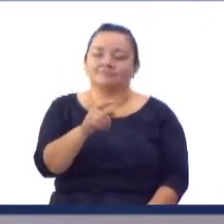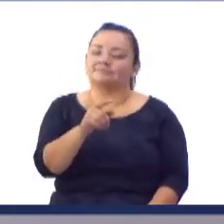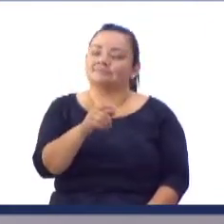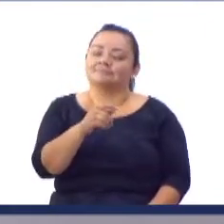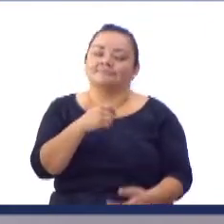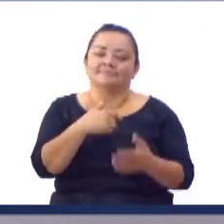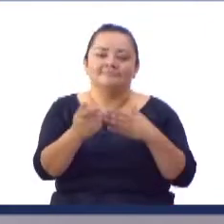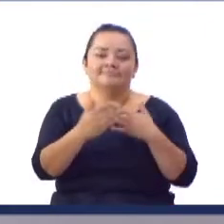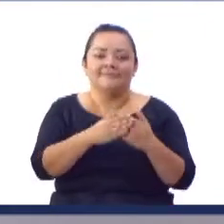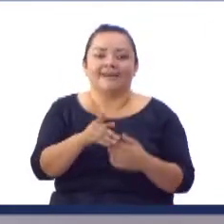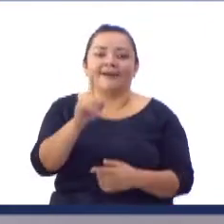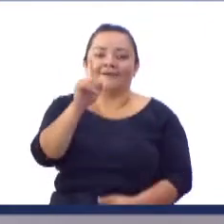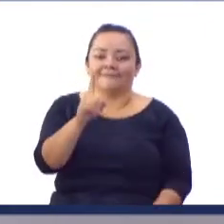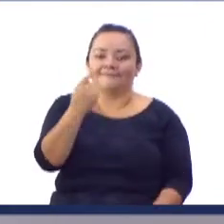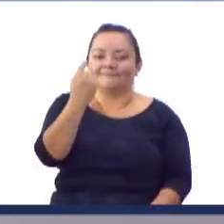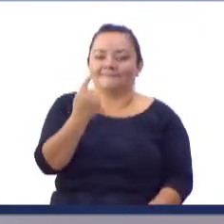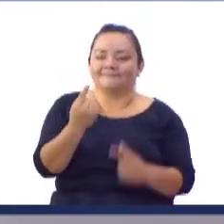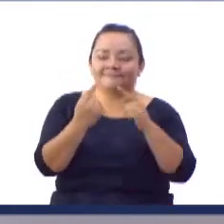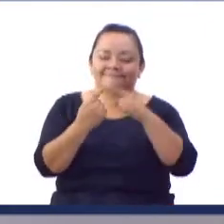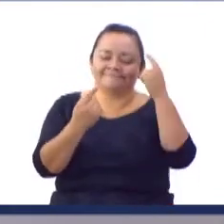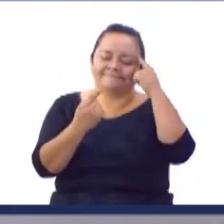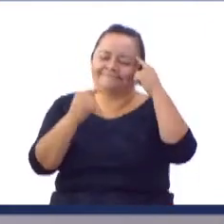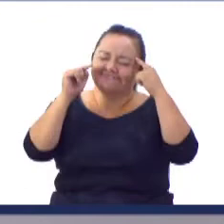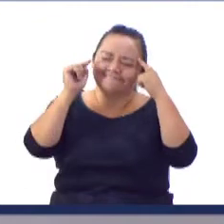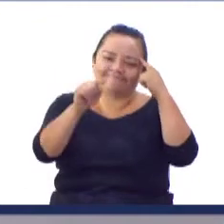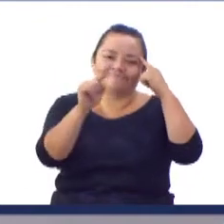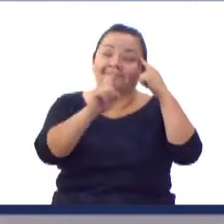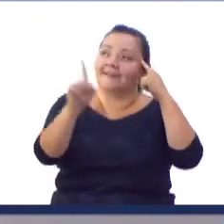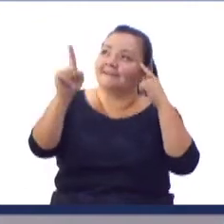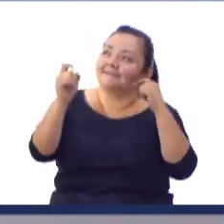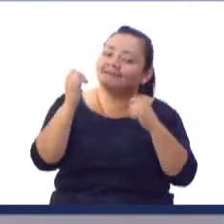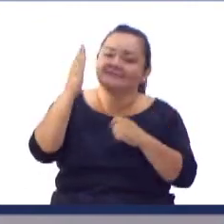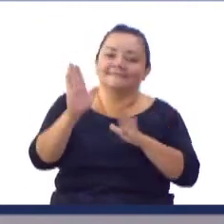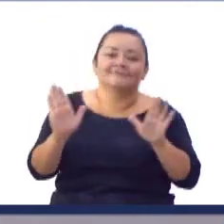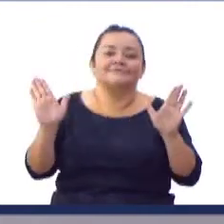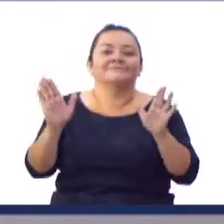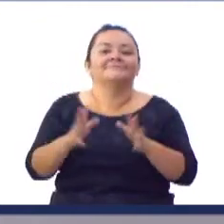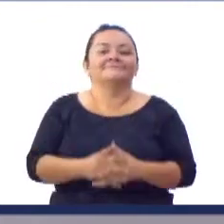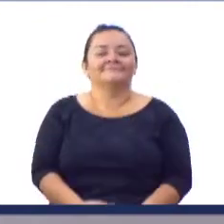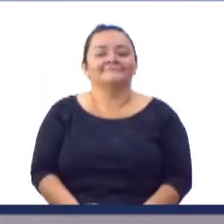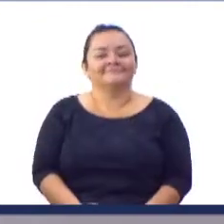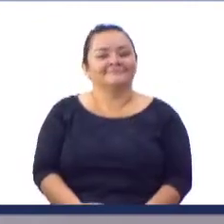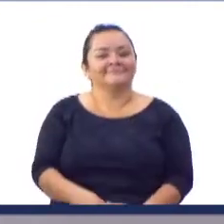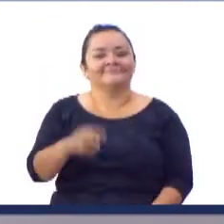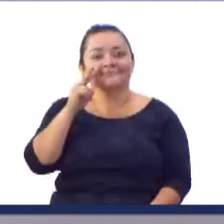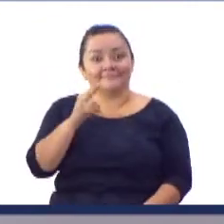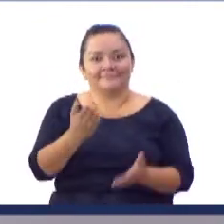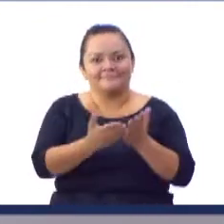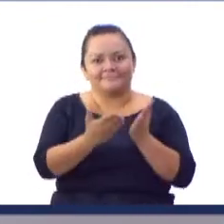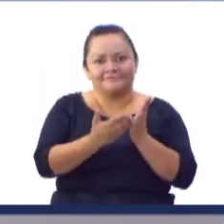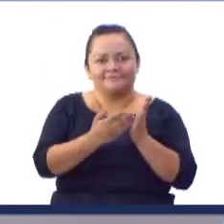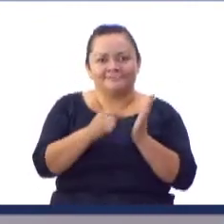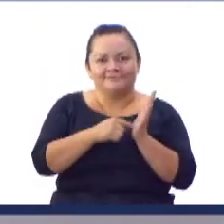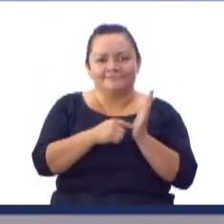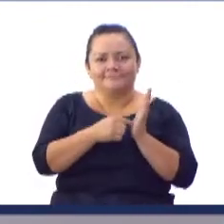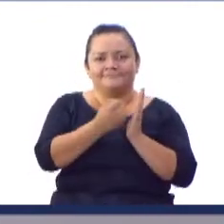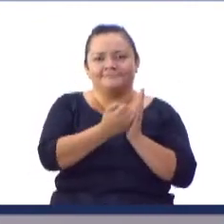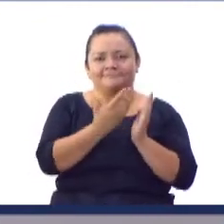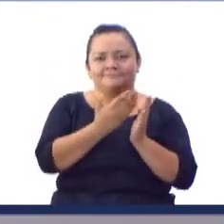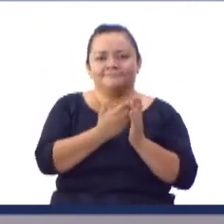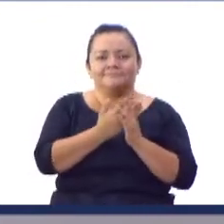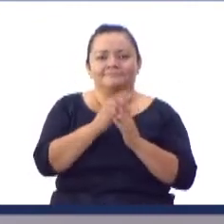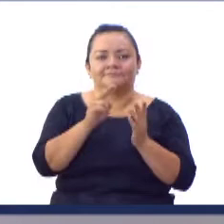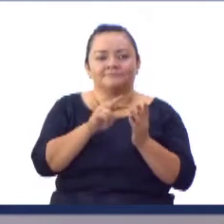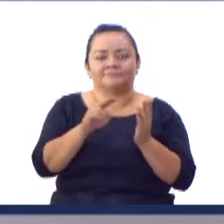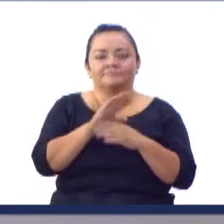hay alguien que empiezan a usted y ese jesucristo no hombre él si piensa en nosotros y me lo que esta porción de la palabra vamos a